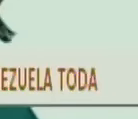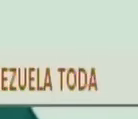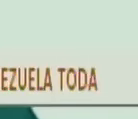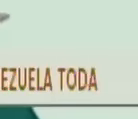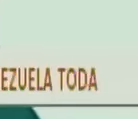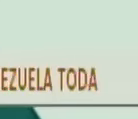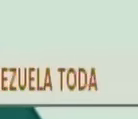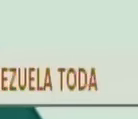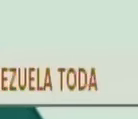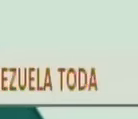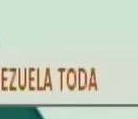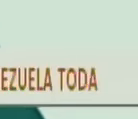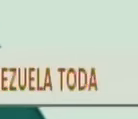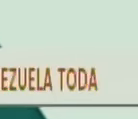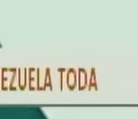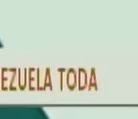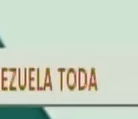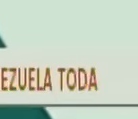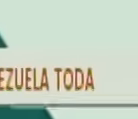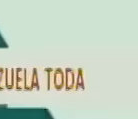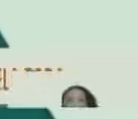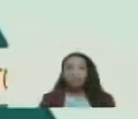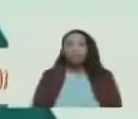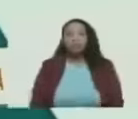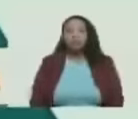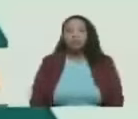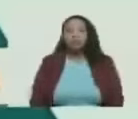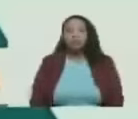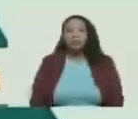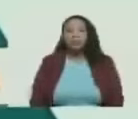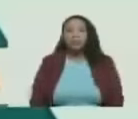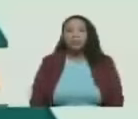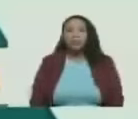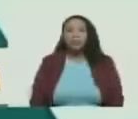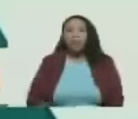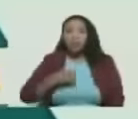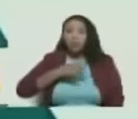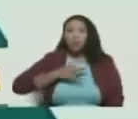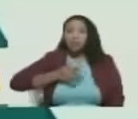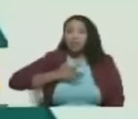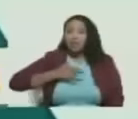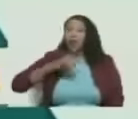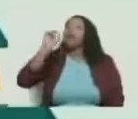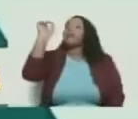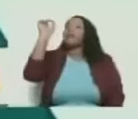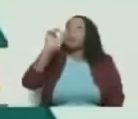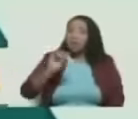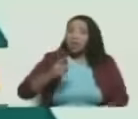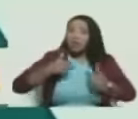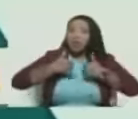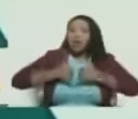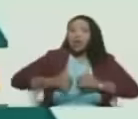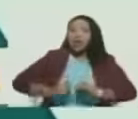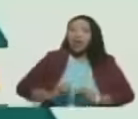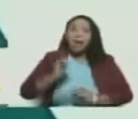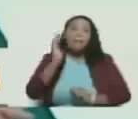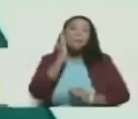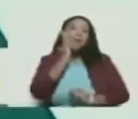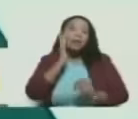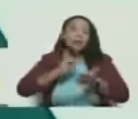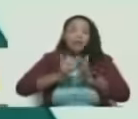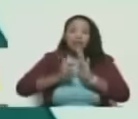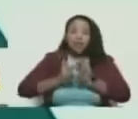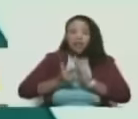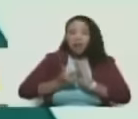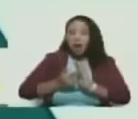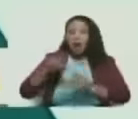a entregar ese importante territorio de nuestro país. Y me siento también como hija de una madre, ¿no? Una madre que